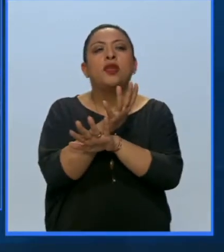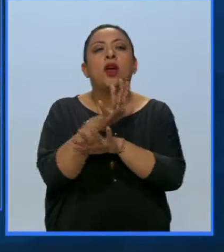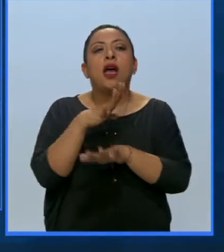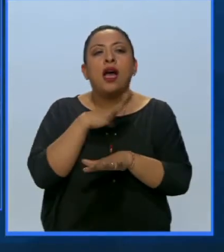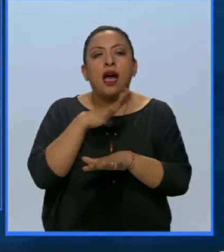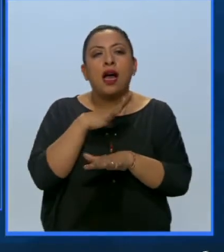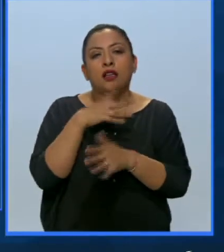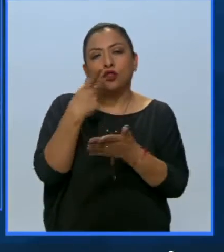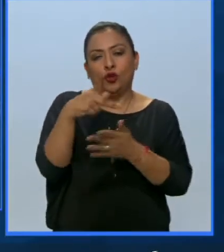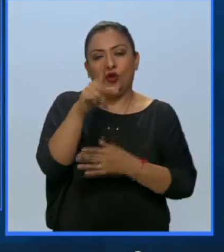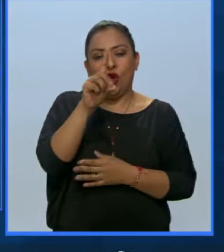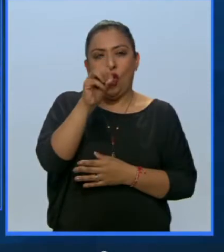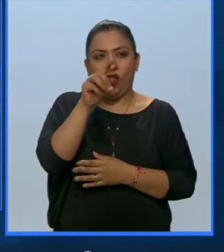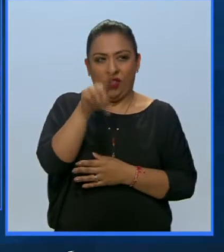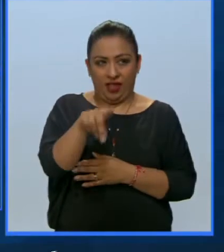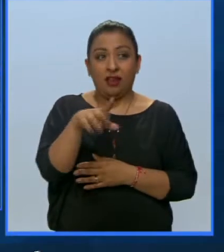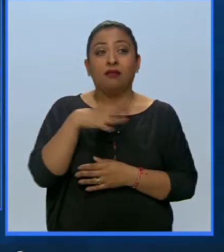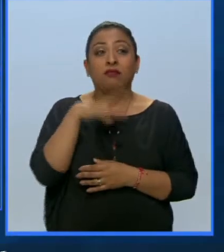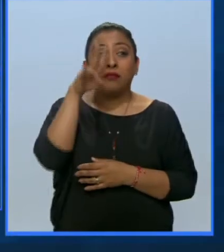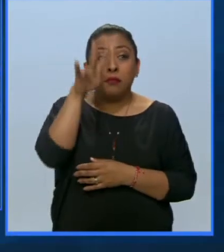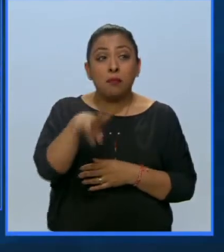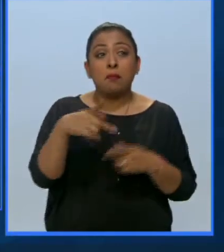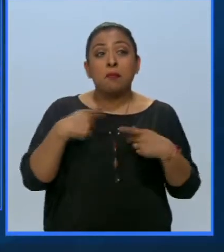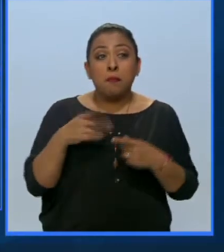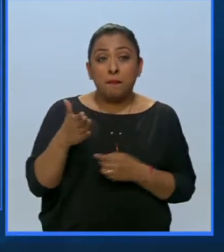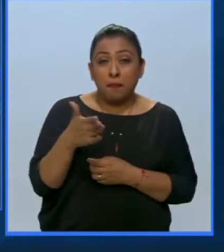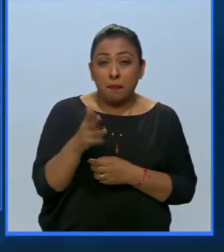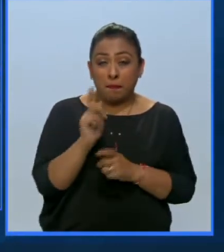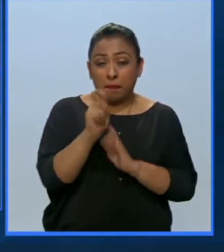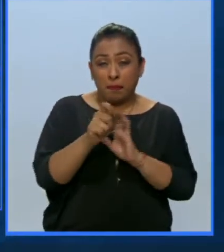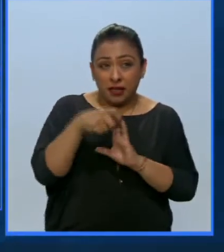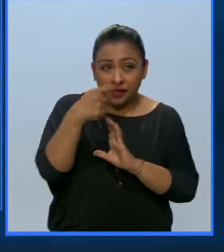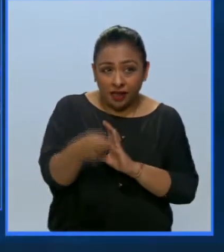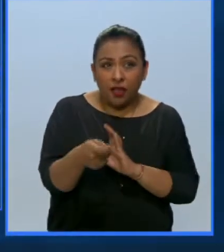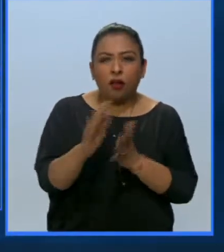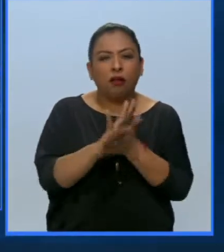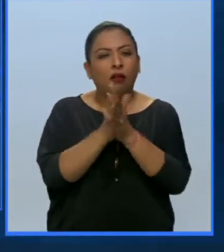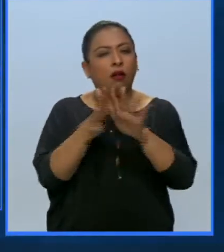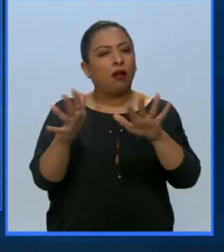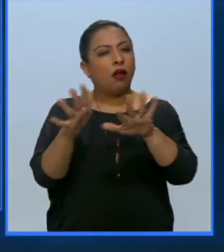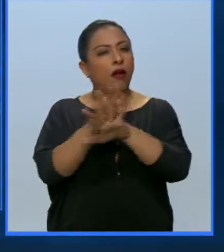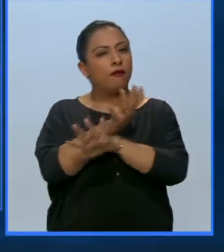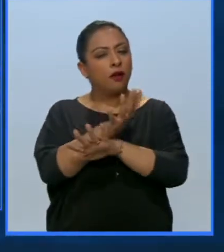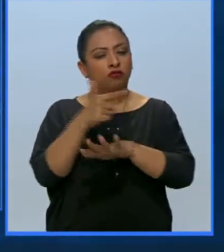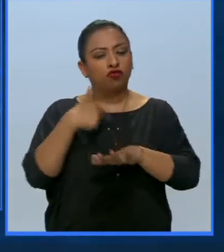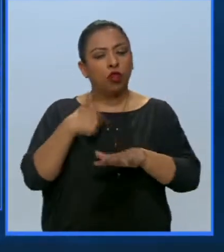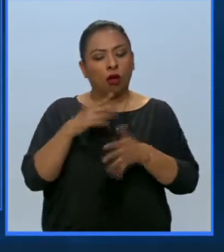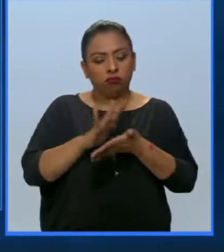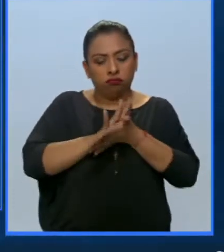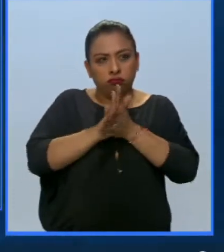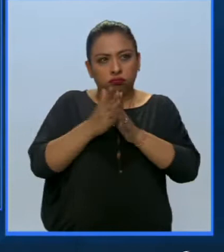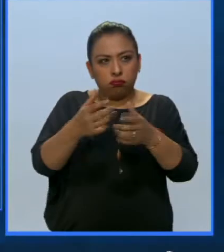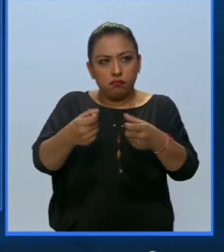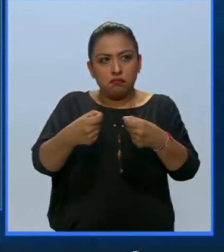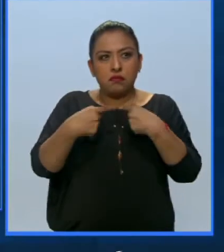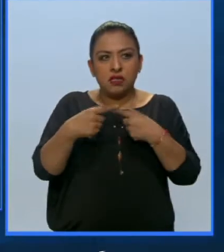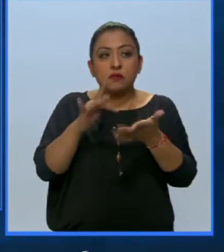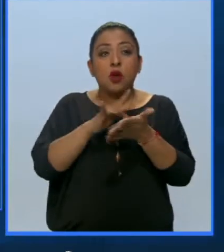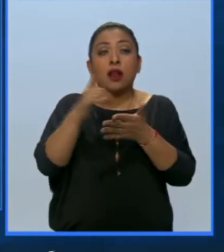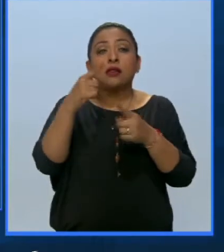l'histoire de Ondín, c'est vraiment un personnage, un jeune enfant pêcheur qui va se transformer aussi grâce à la mer